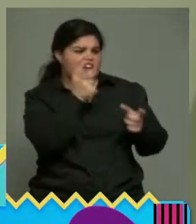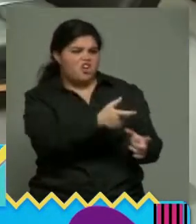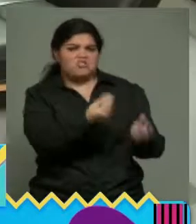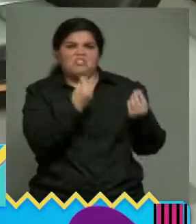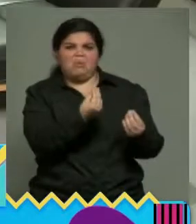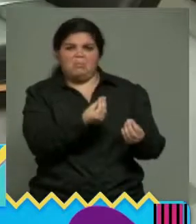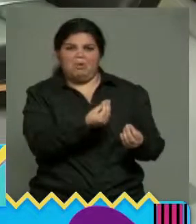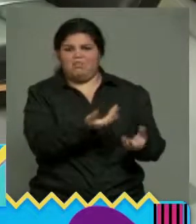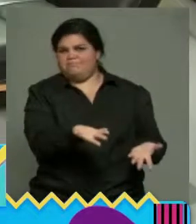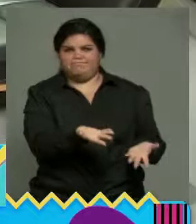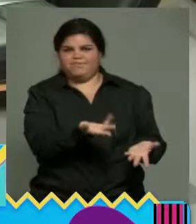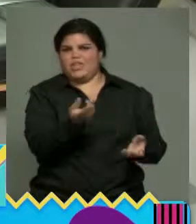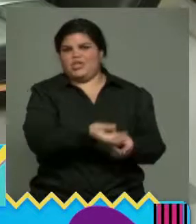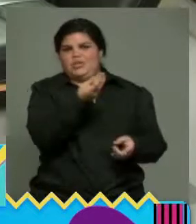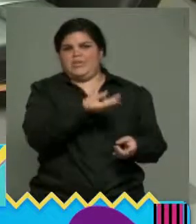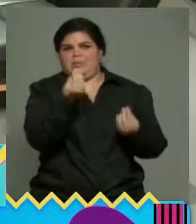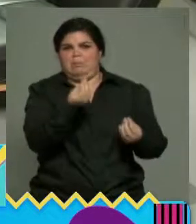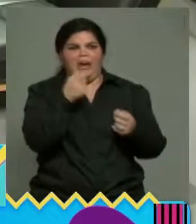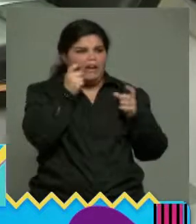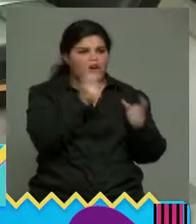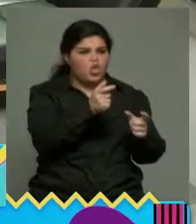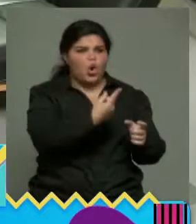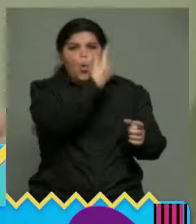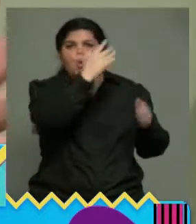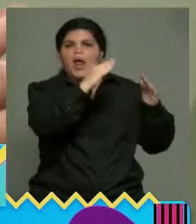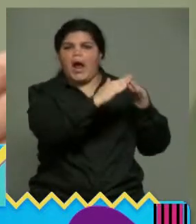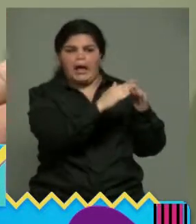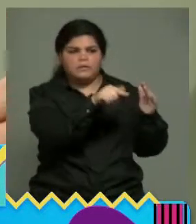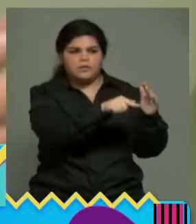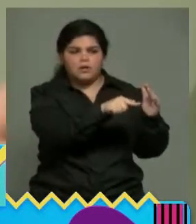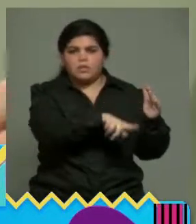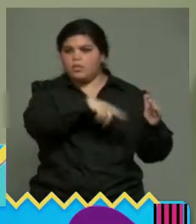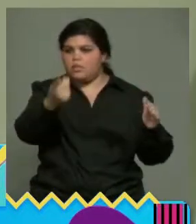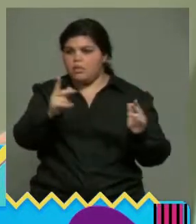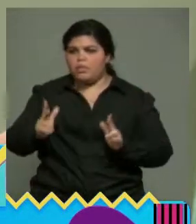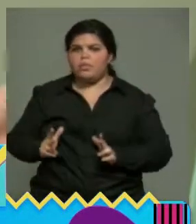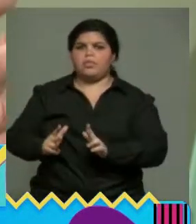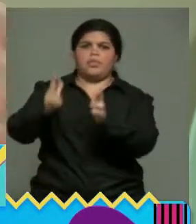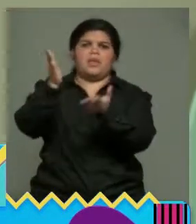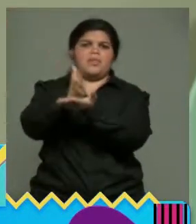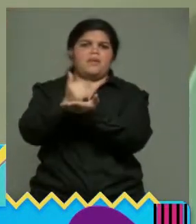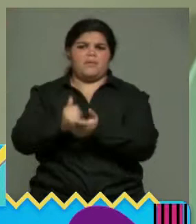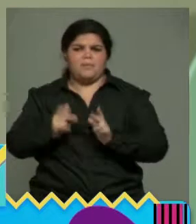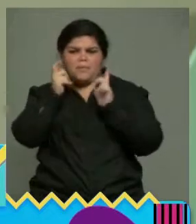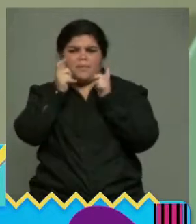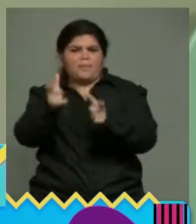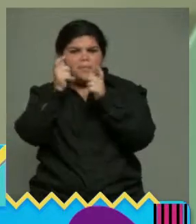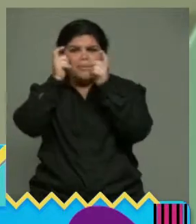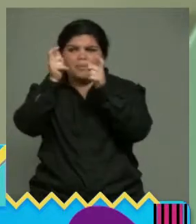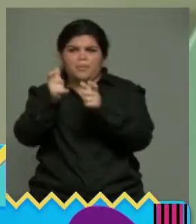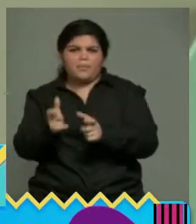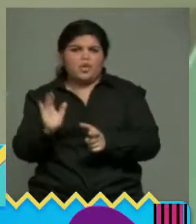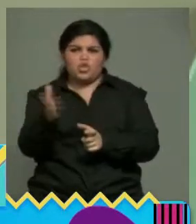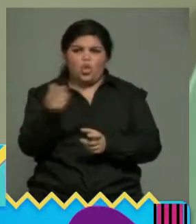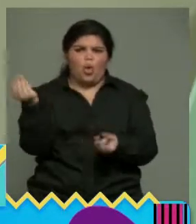sería ridículo pensar que vos vas a hacer ese control en esas casas aisladas, que el control que sí o sí hay que hacer en esos monoblocks donde viven todos amontonados,